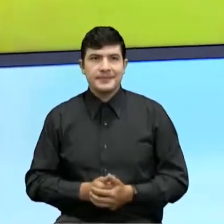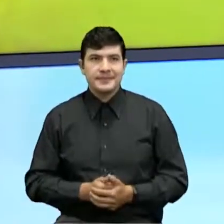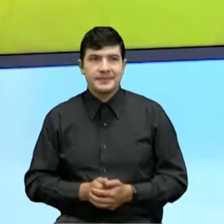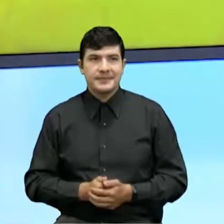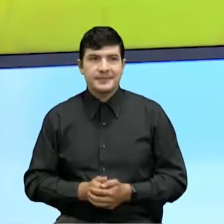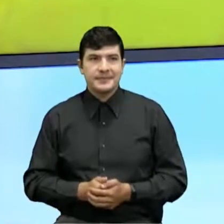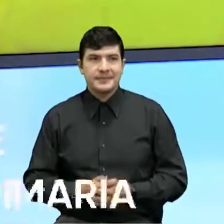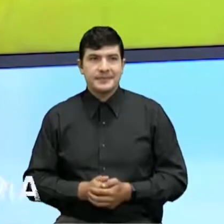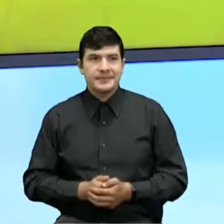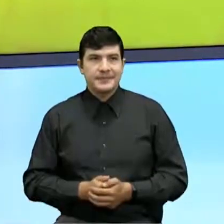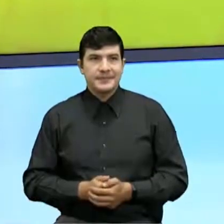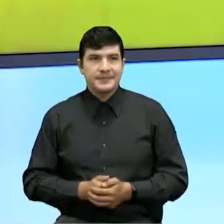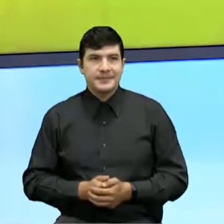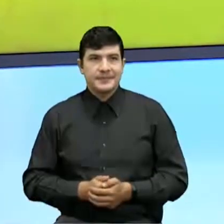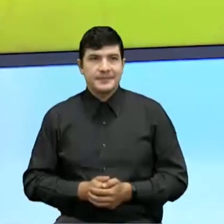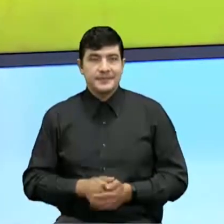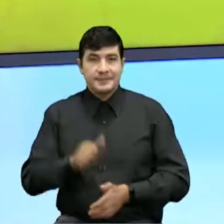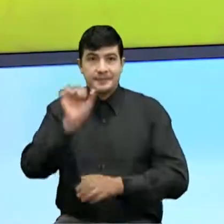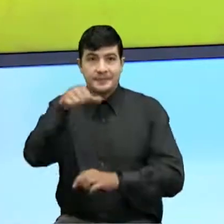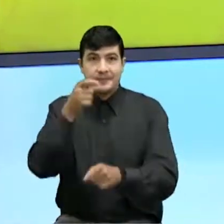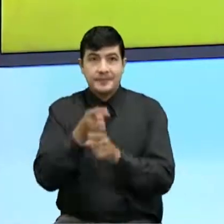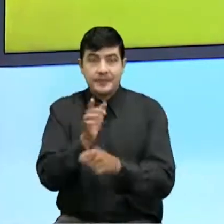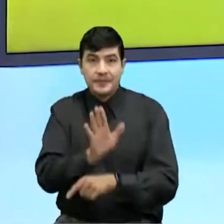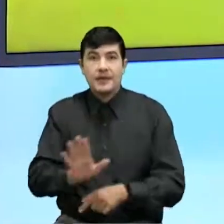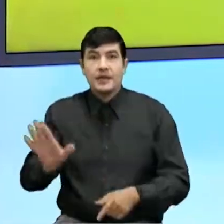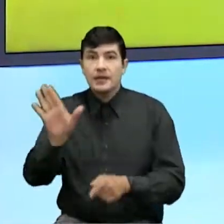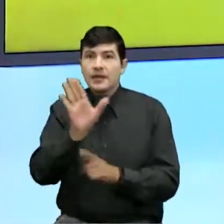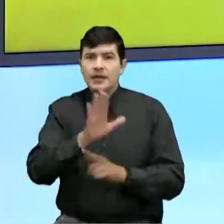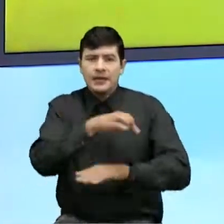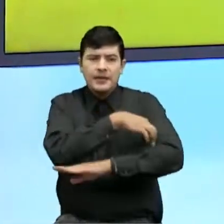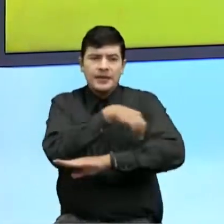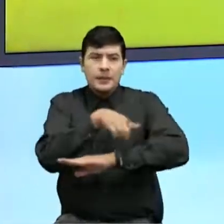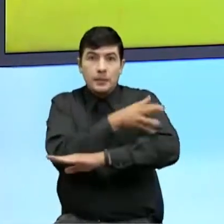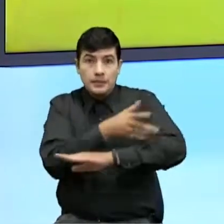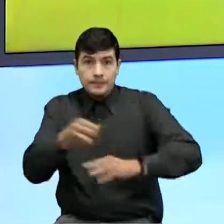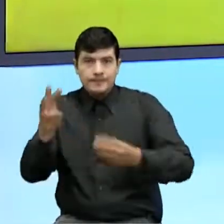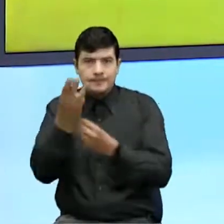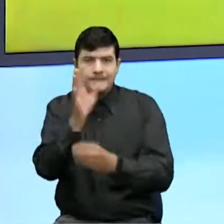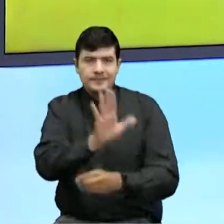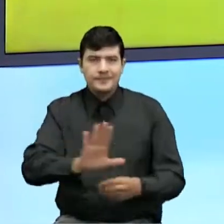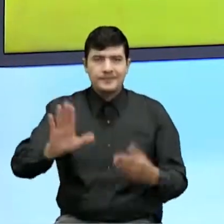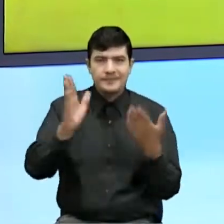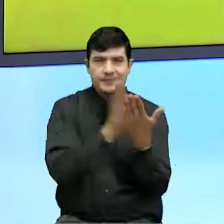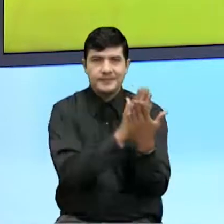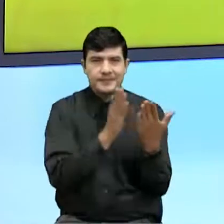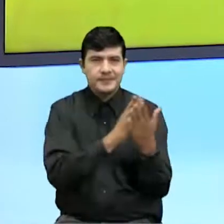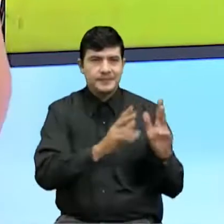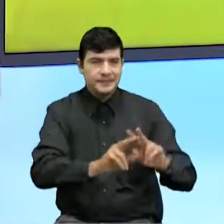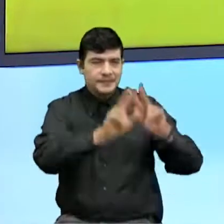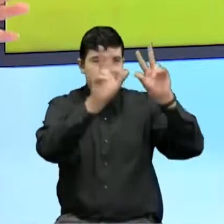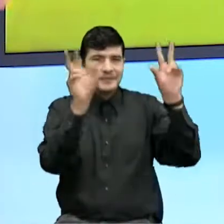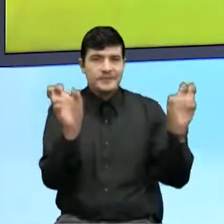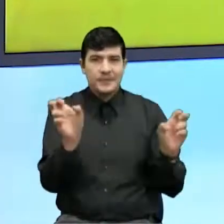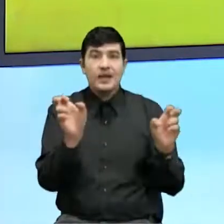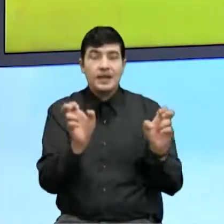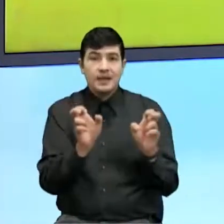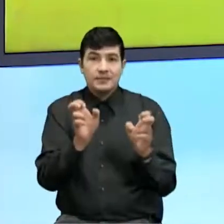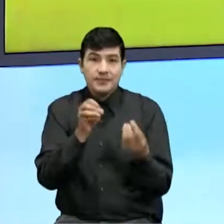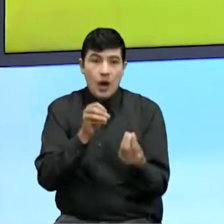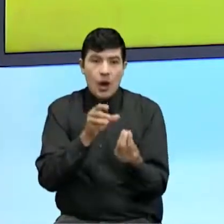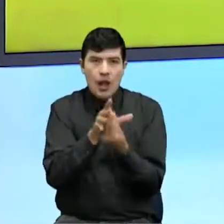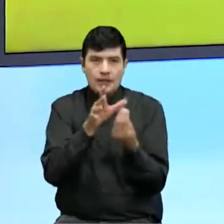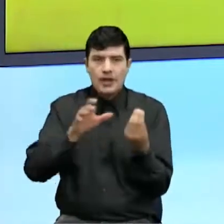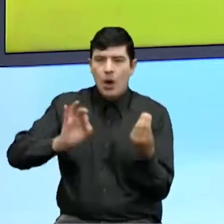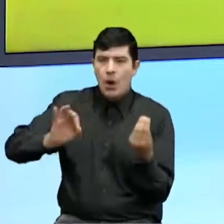que tenemos por acá. Entonces, los chicos allá de preescolar a tercero van a colocar en su cuadernito como título acoso